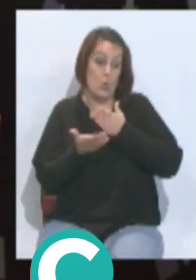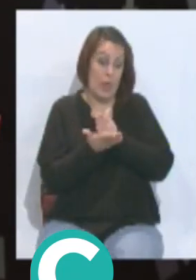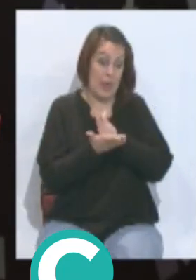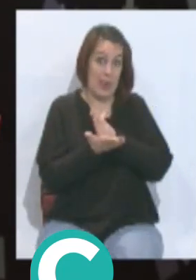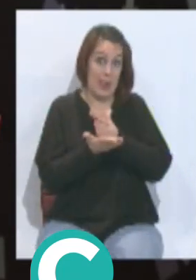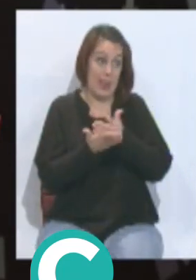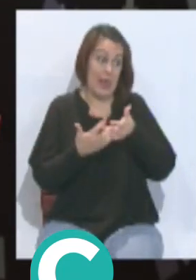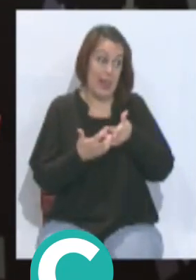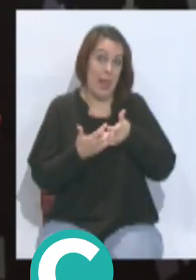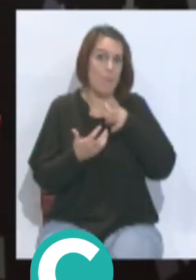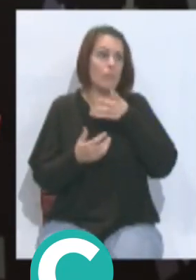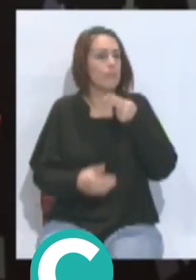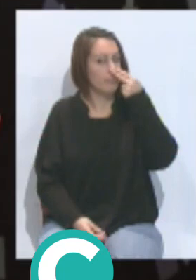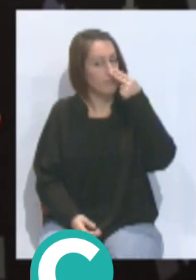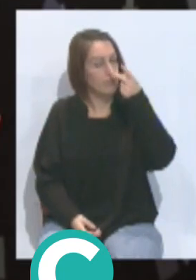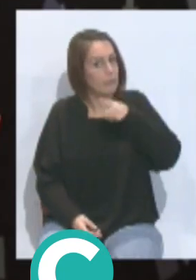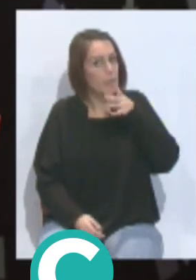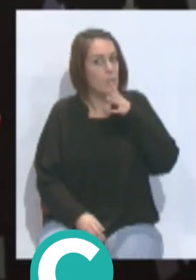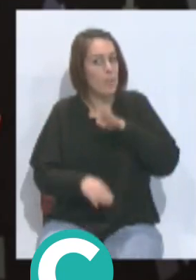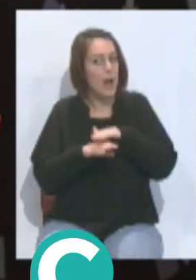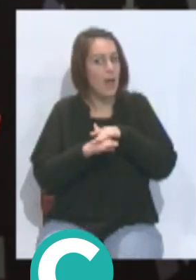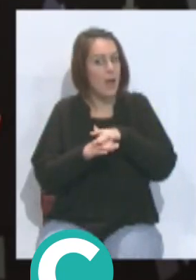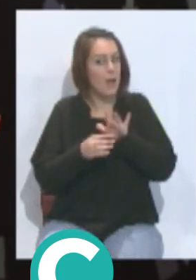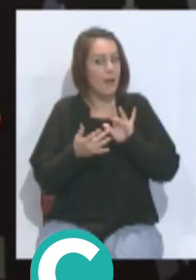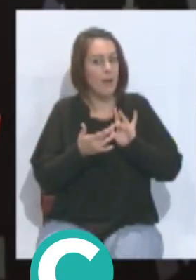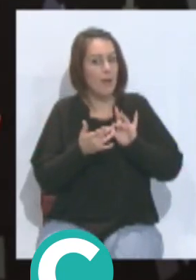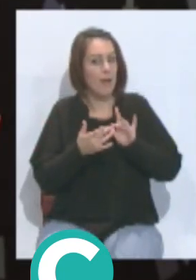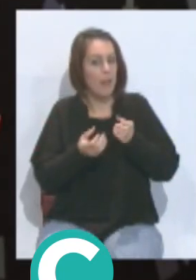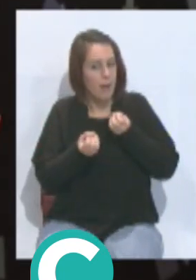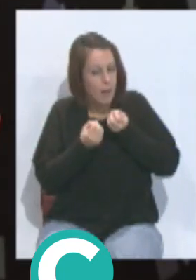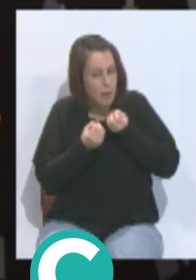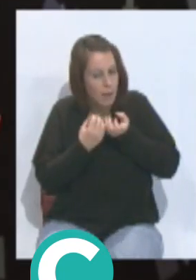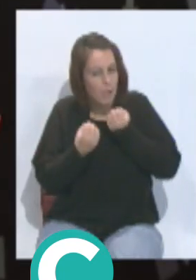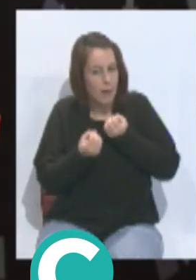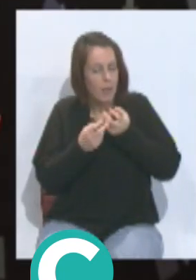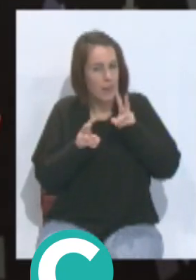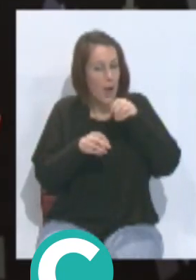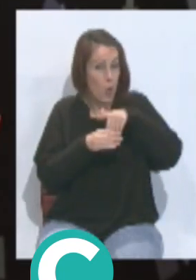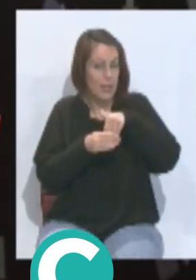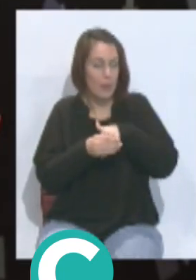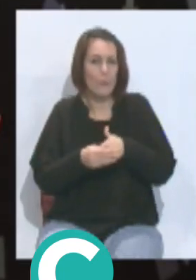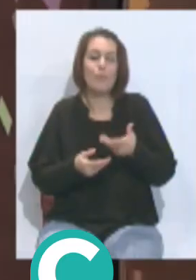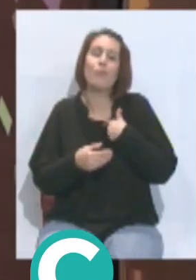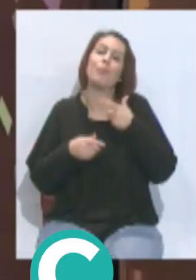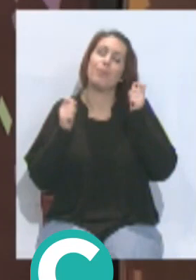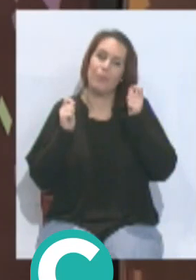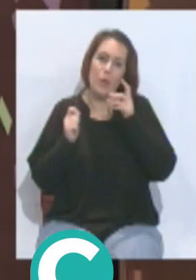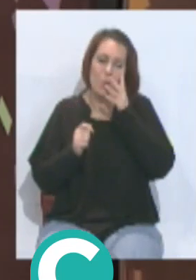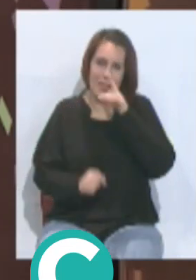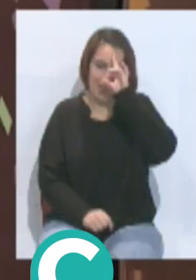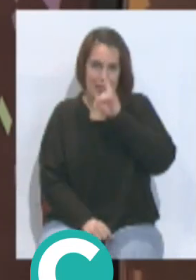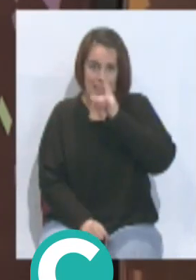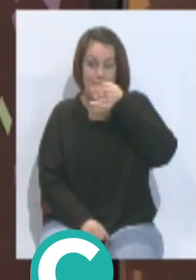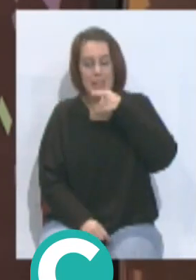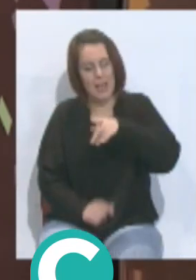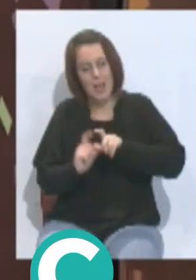funcionamiento, porque también es interesante también para interactuar con él, ¿no?, en los contenidos. Exacto. Bueno, pues enhorabuena por la iniciativa,